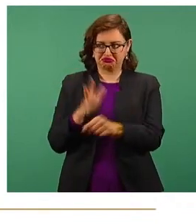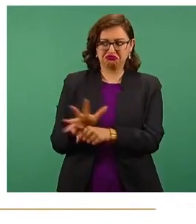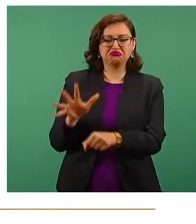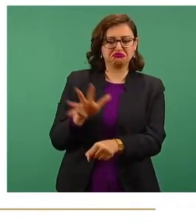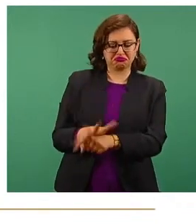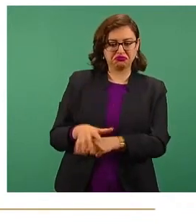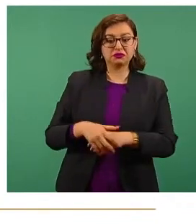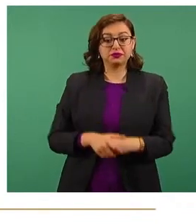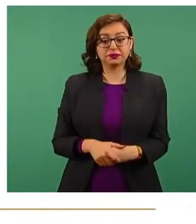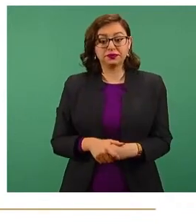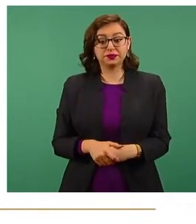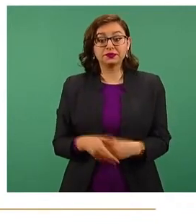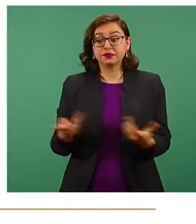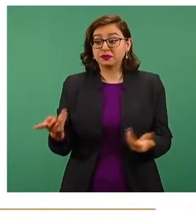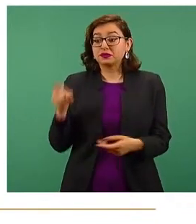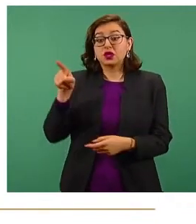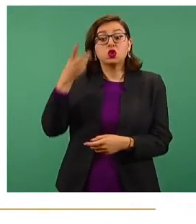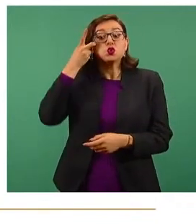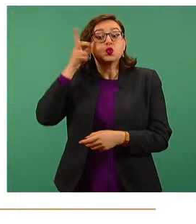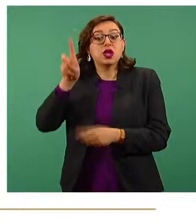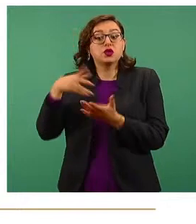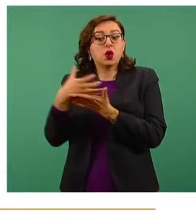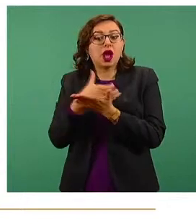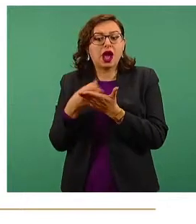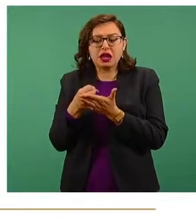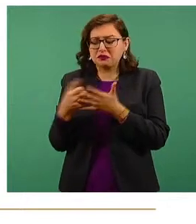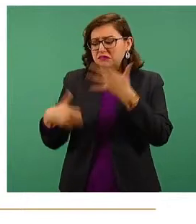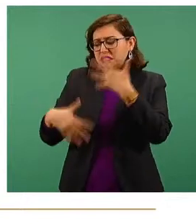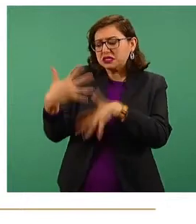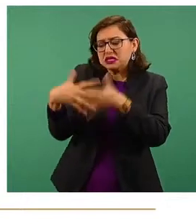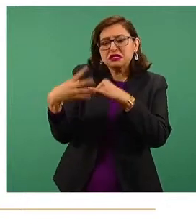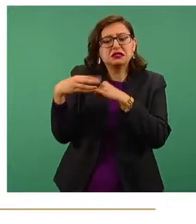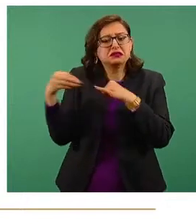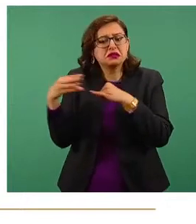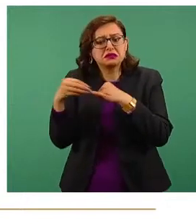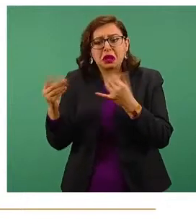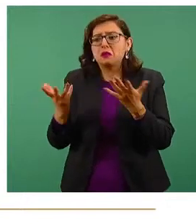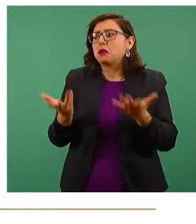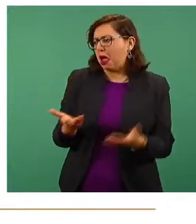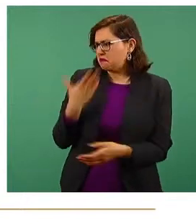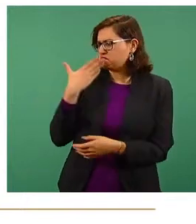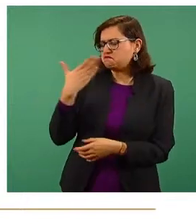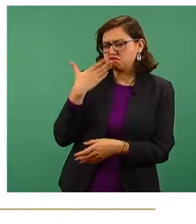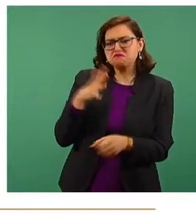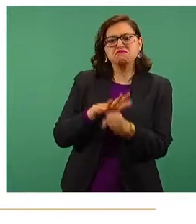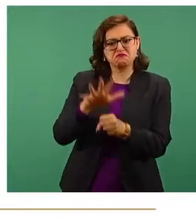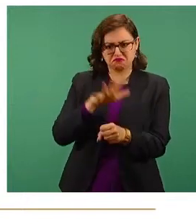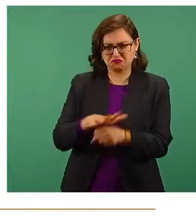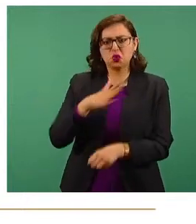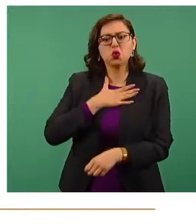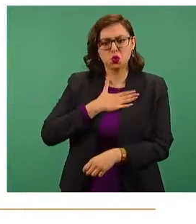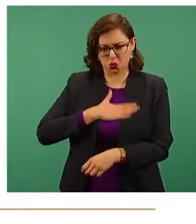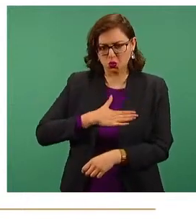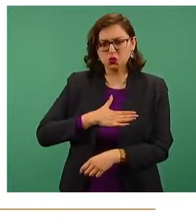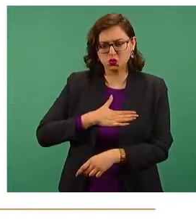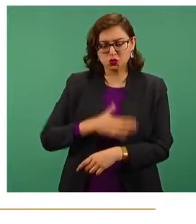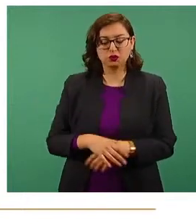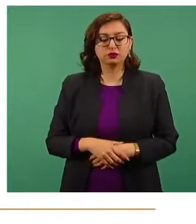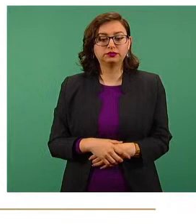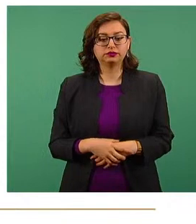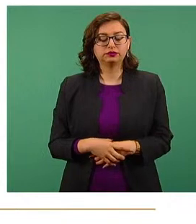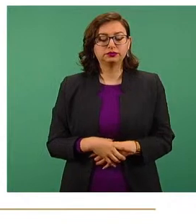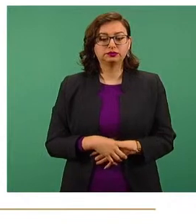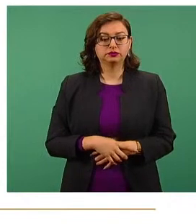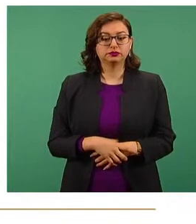al público, y esos 15 centavos de margen, pues es lo que hacen que puedan dar un buen precio a los consumidores. Si lo